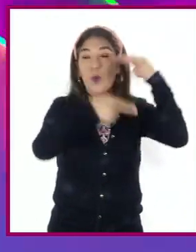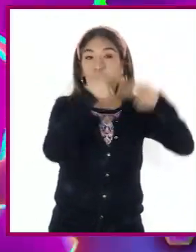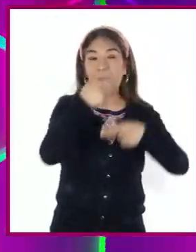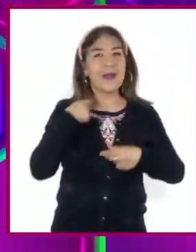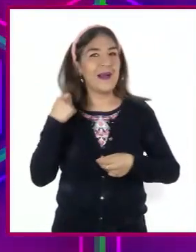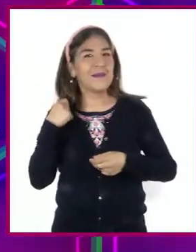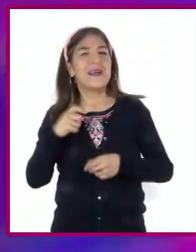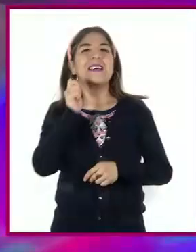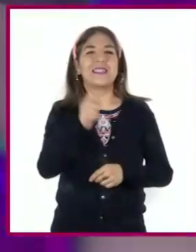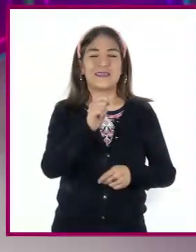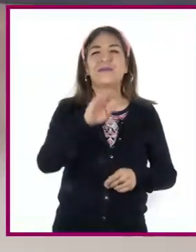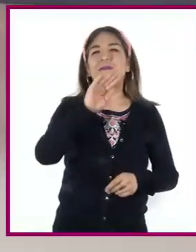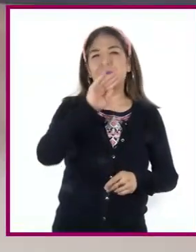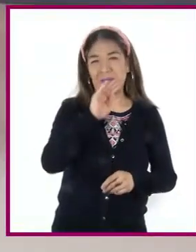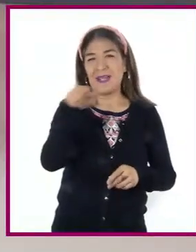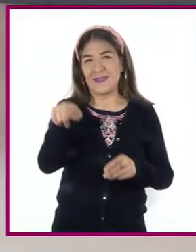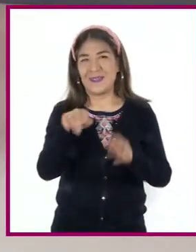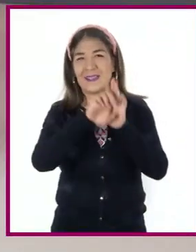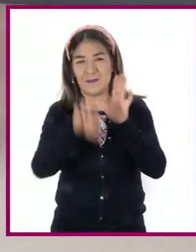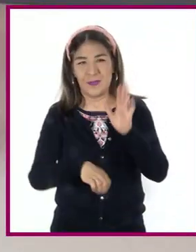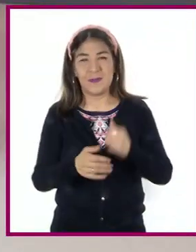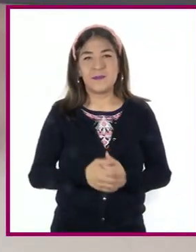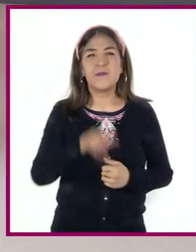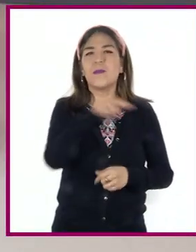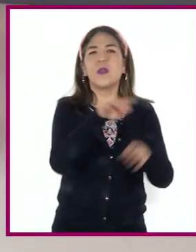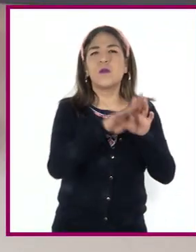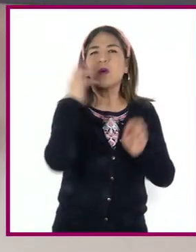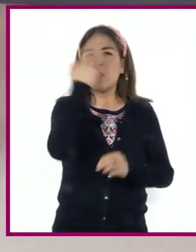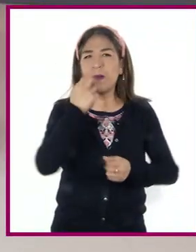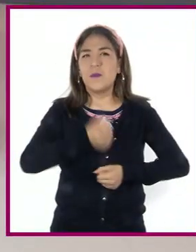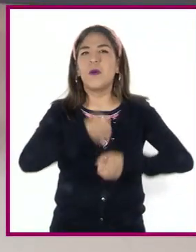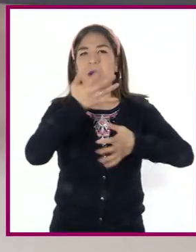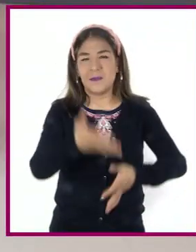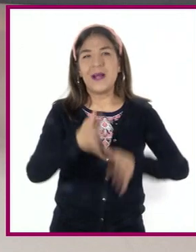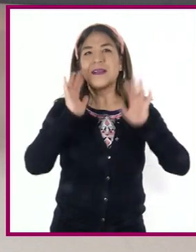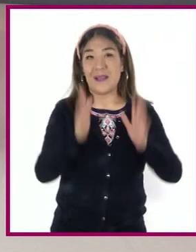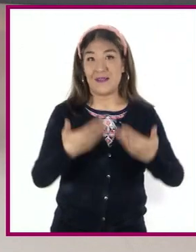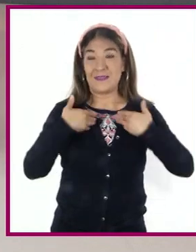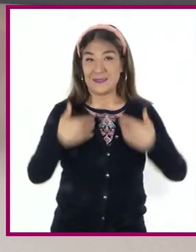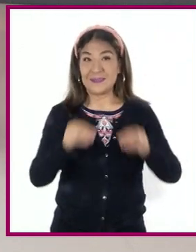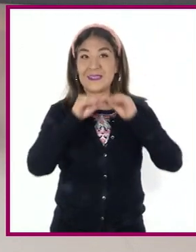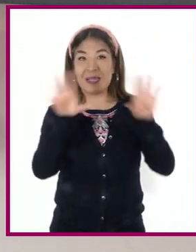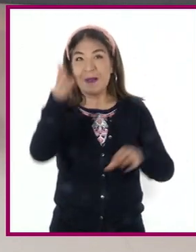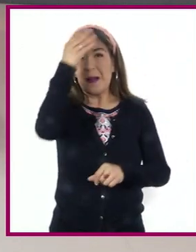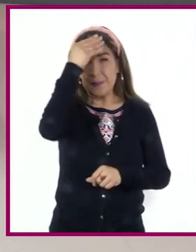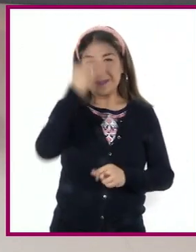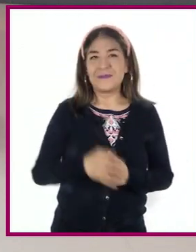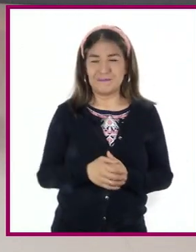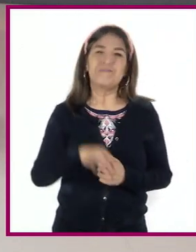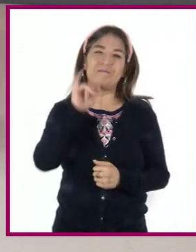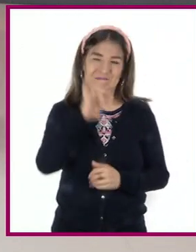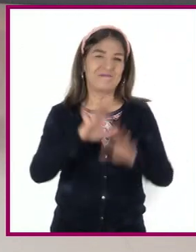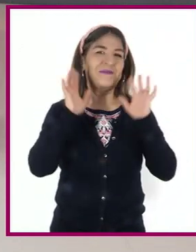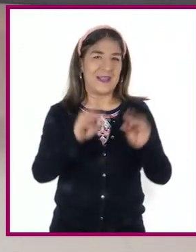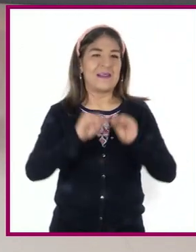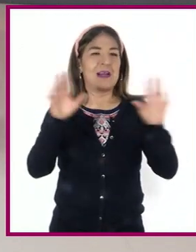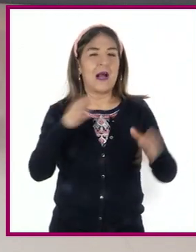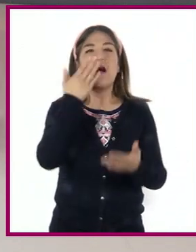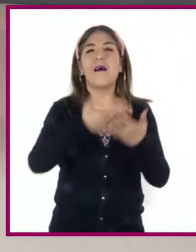aire reposa, y en la flor la mariposa, y el sol duerme cada tarde, cobijado por las